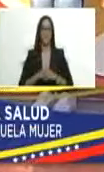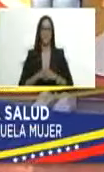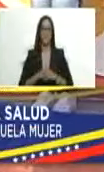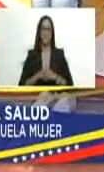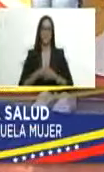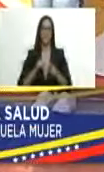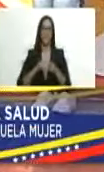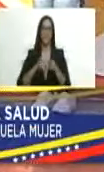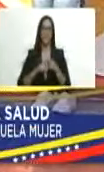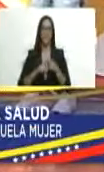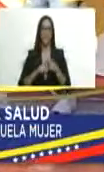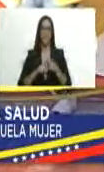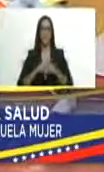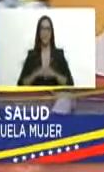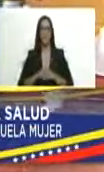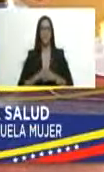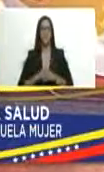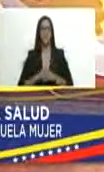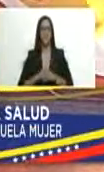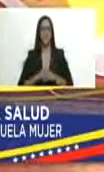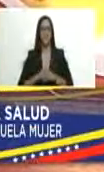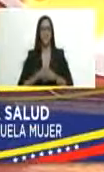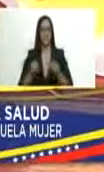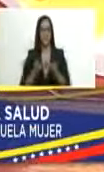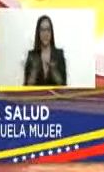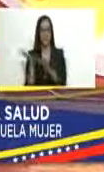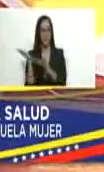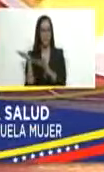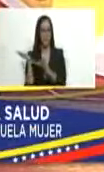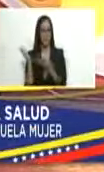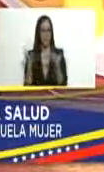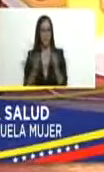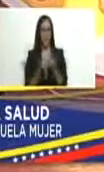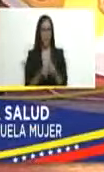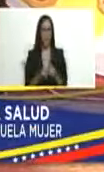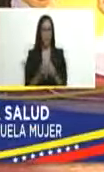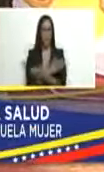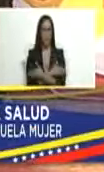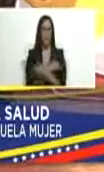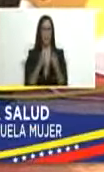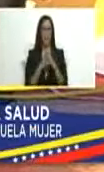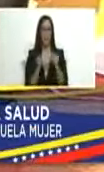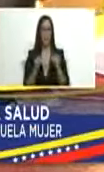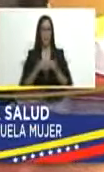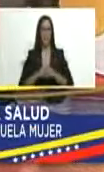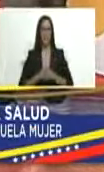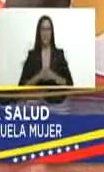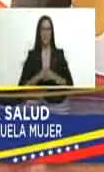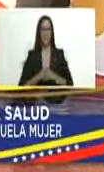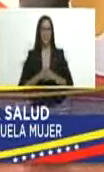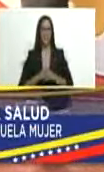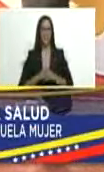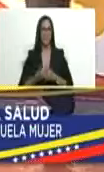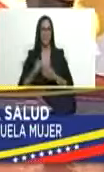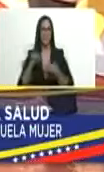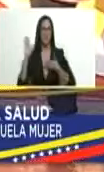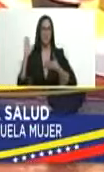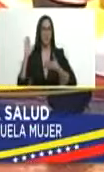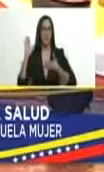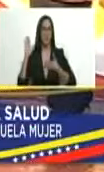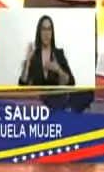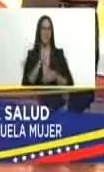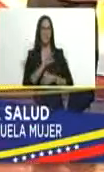Así que póngase ahí. Ponte ahí también para juramentarlas a todas, pues yo no te he juramentado a ti. Yo no la había juramentado.